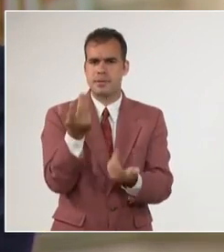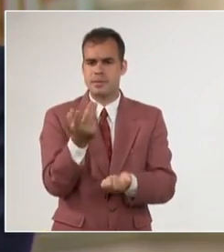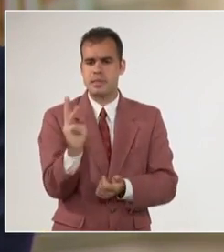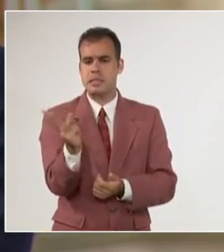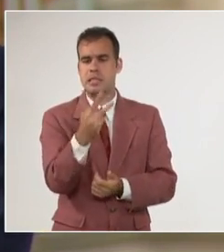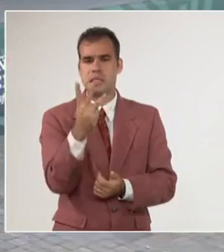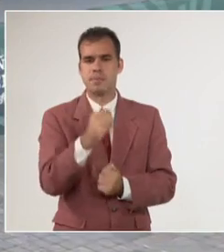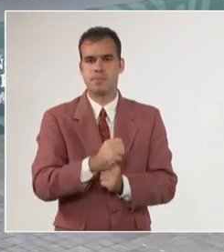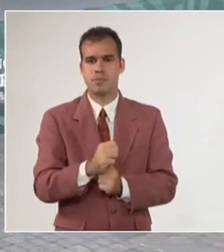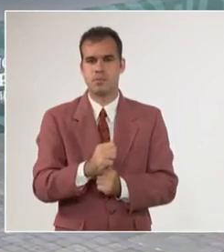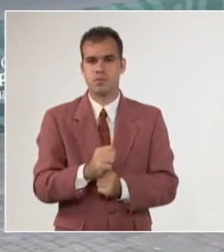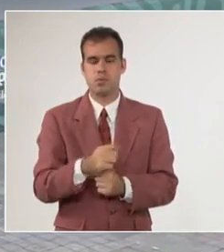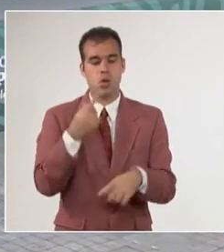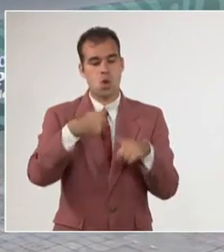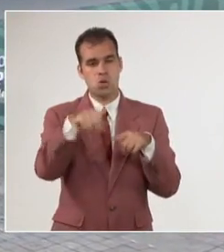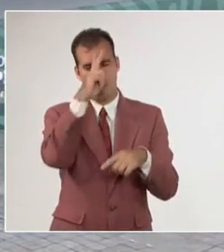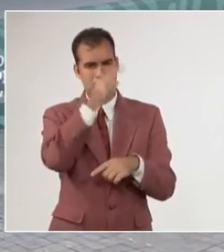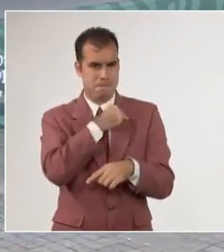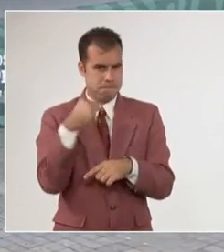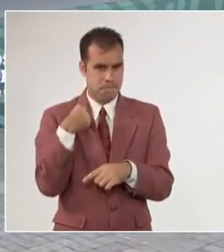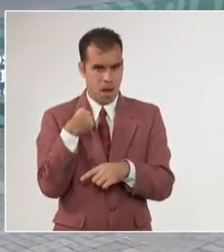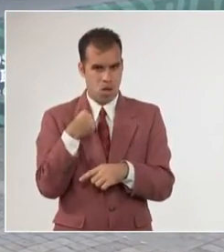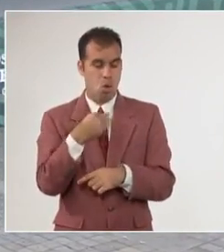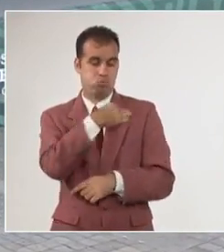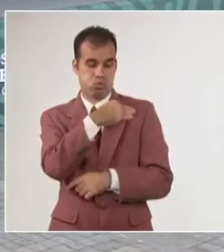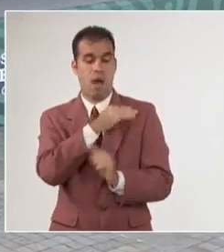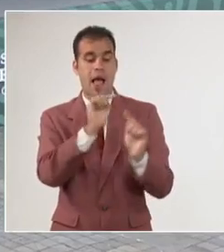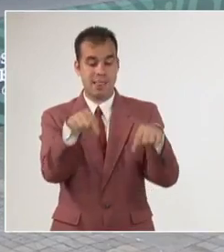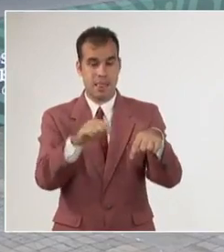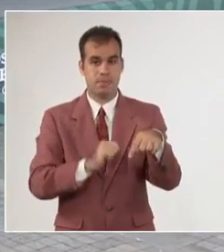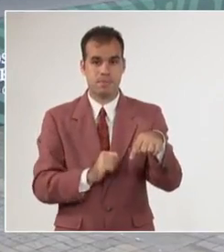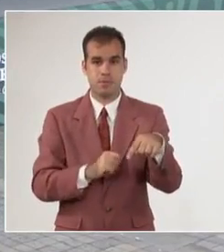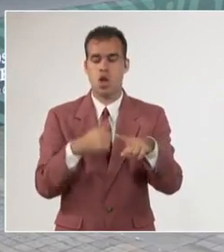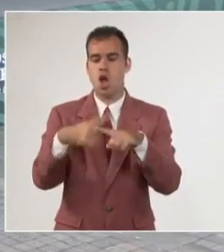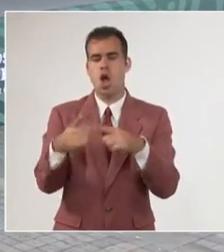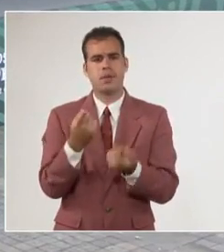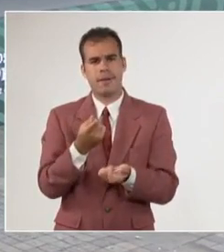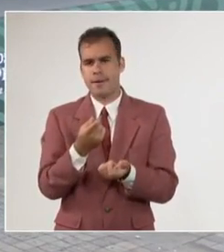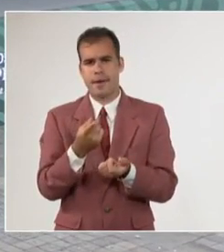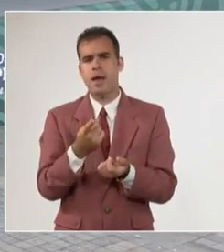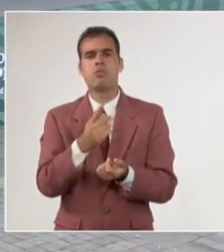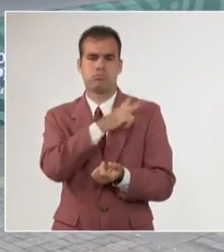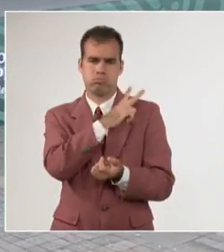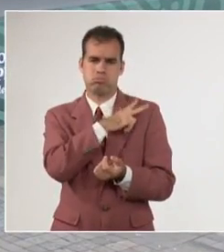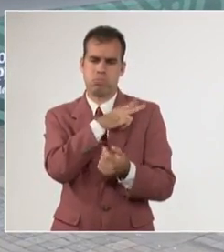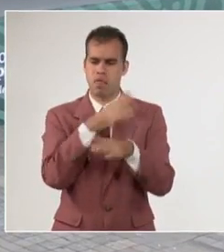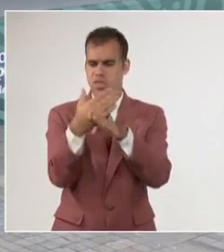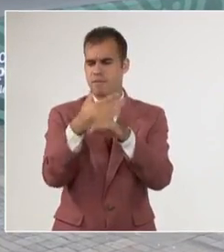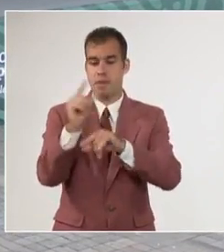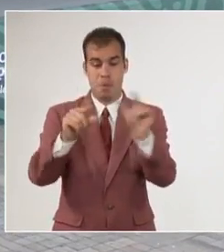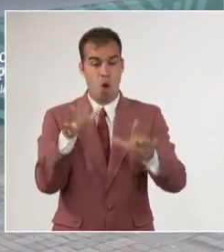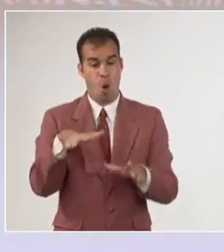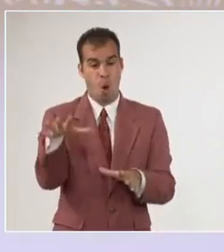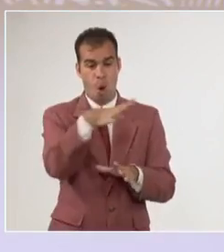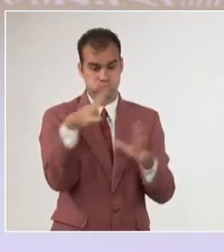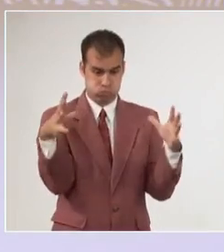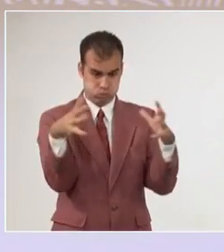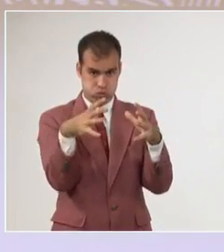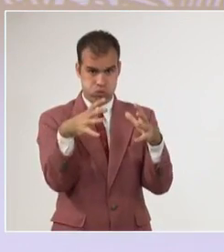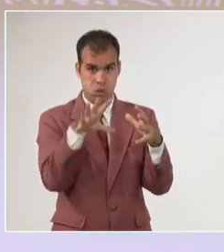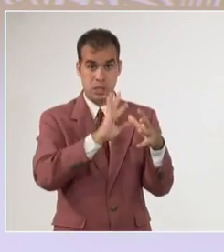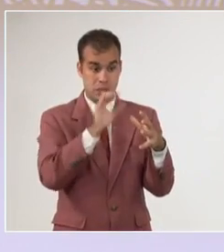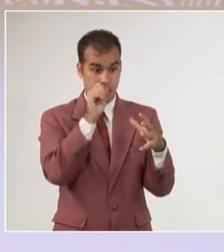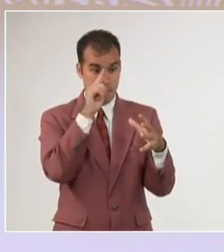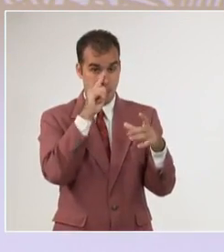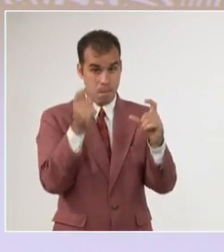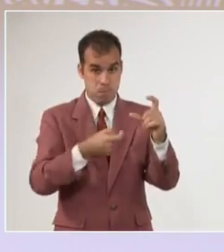médico comandante Rafael Arreglados Jiménez Ferrer y el capitán Félix Aguirre. Todos regresarían a Cuba al comenzar